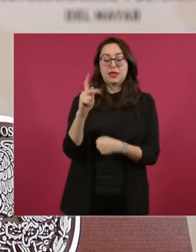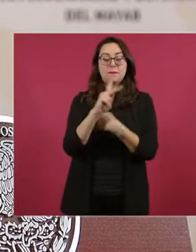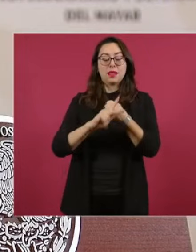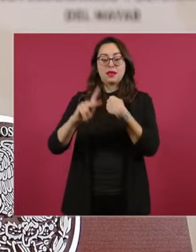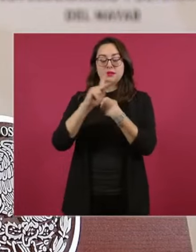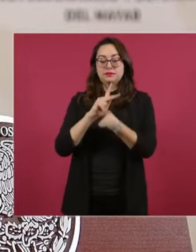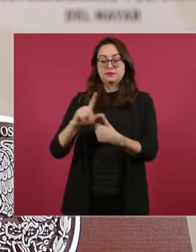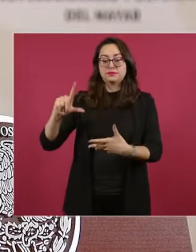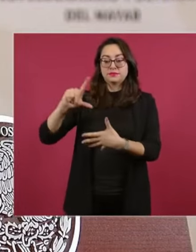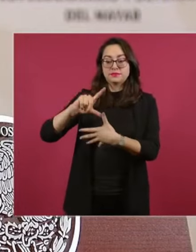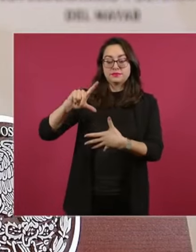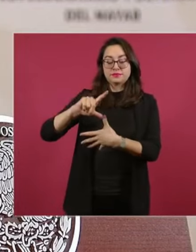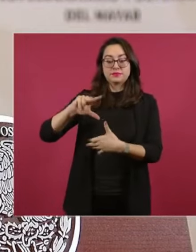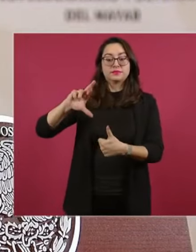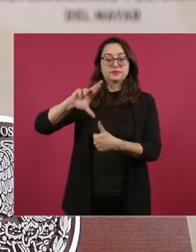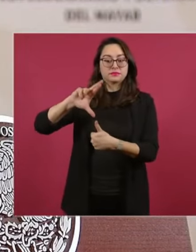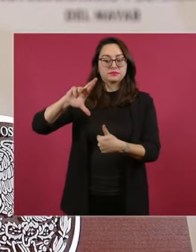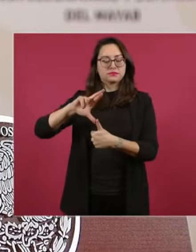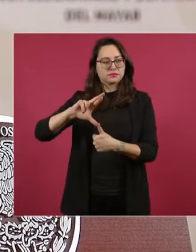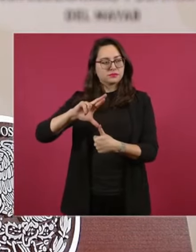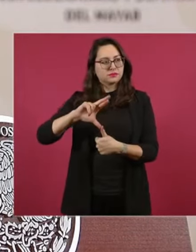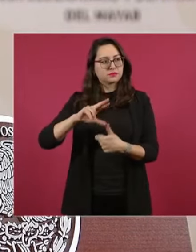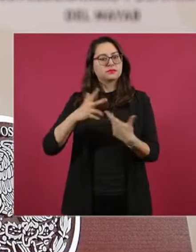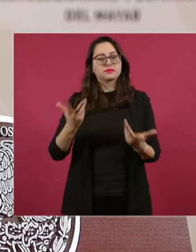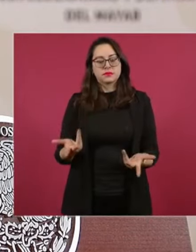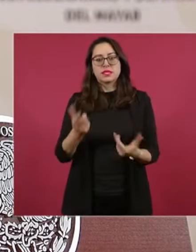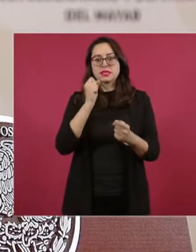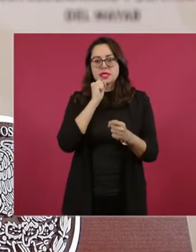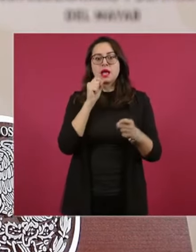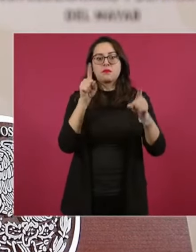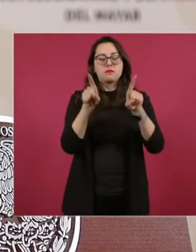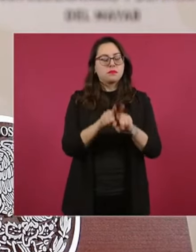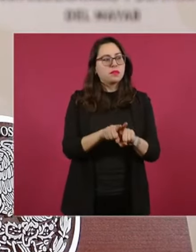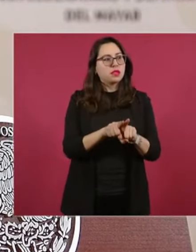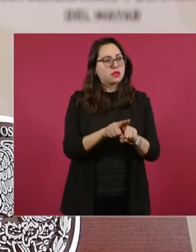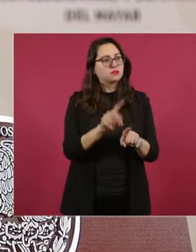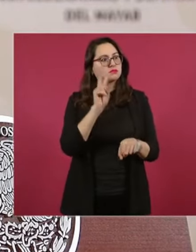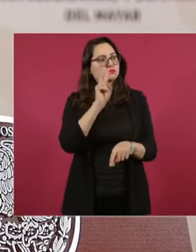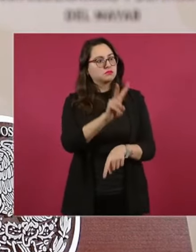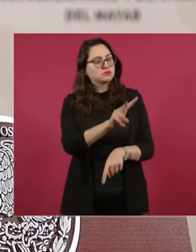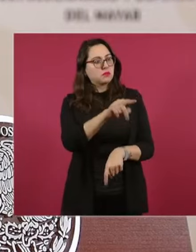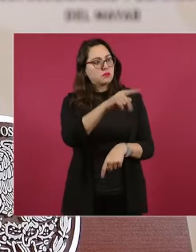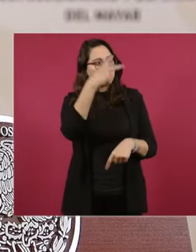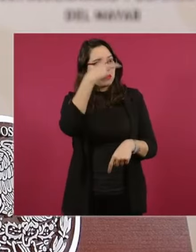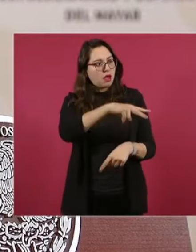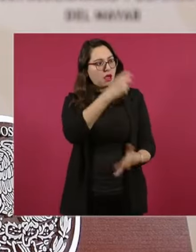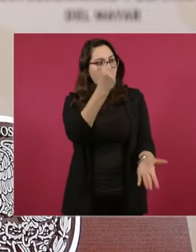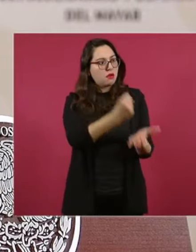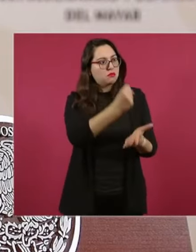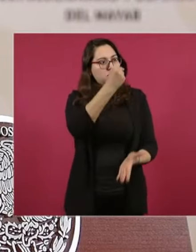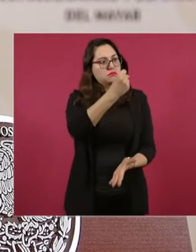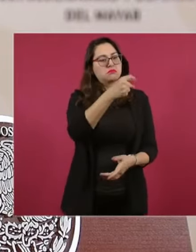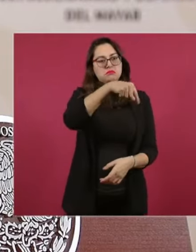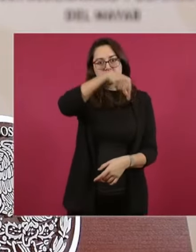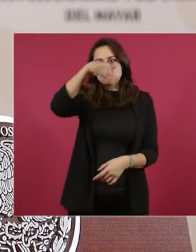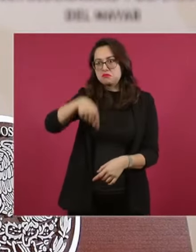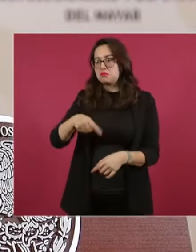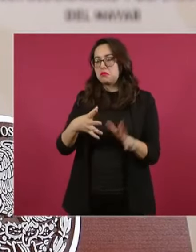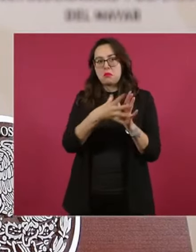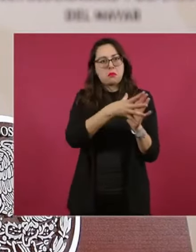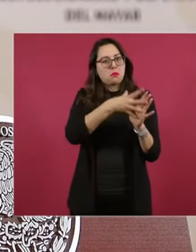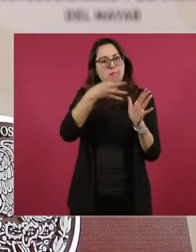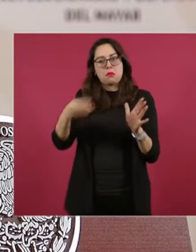utilizan decisiones de COFEPRIS como propias, autorizando el acceso a medicamentos y vacunas sin necesidad de